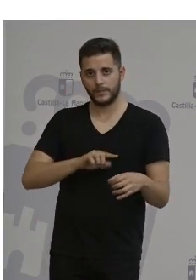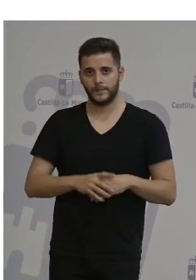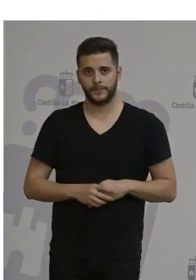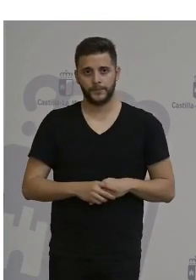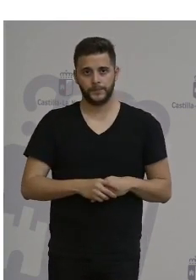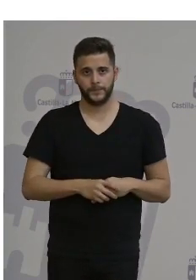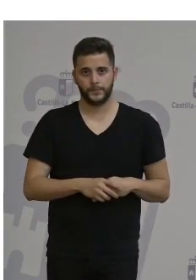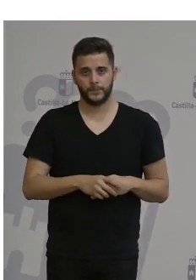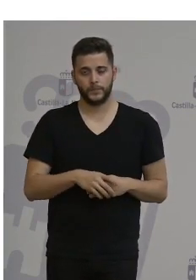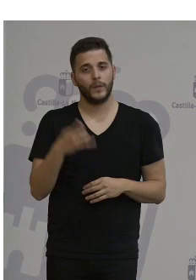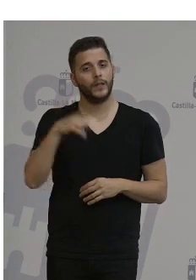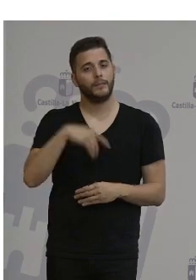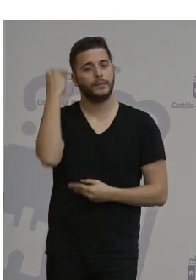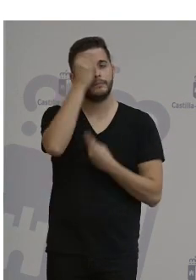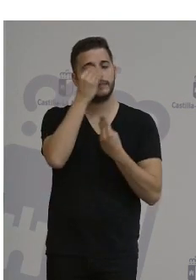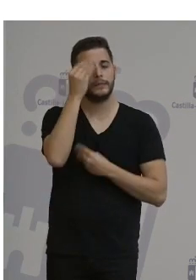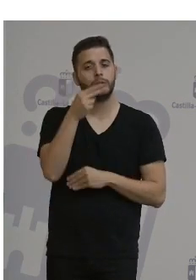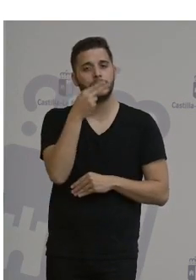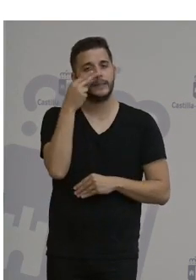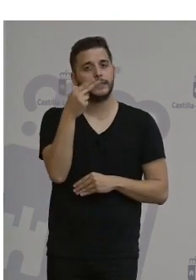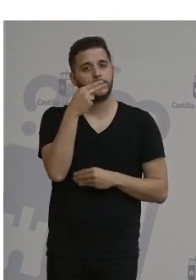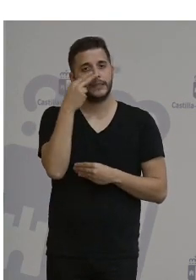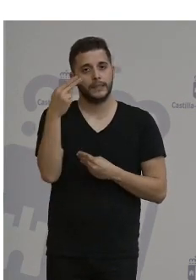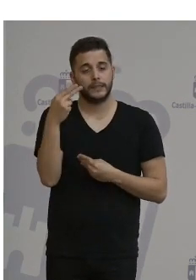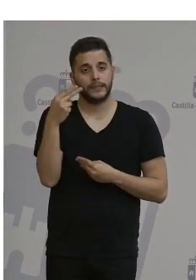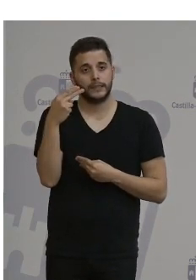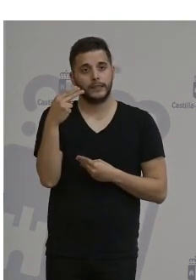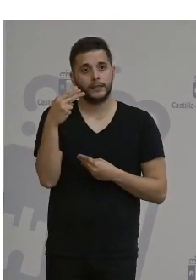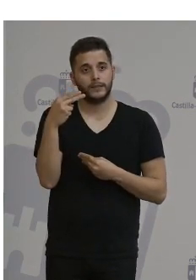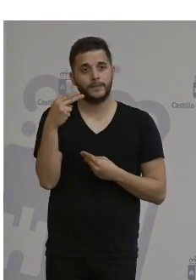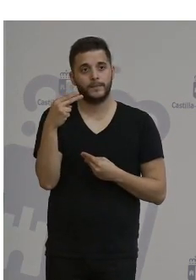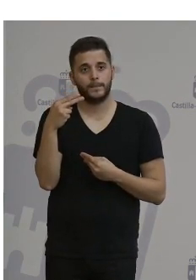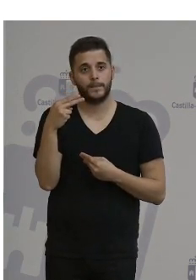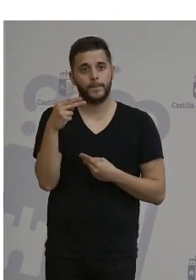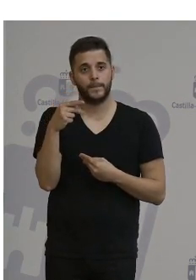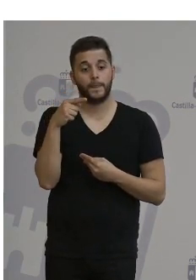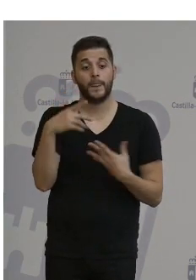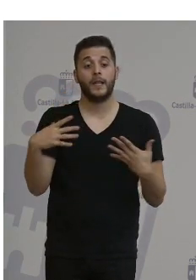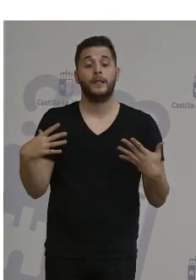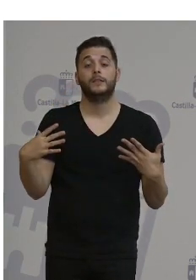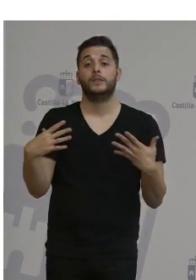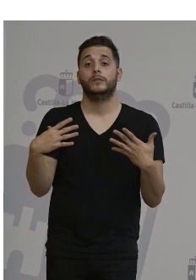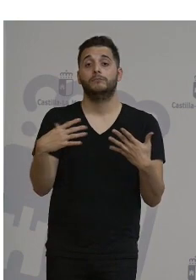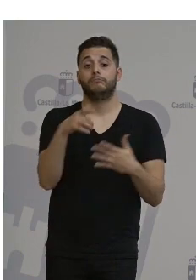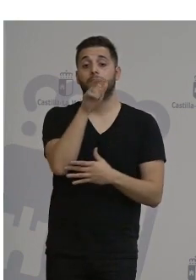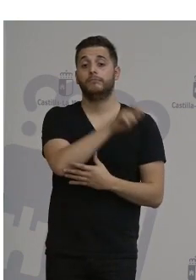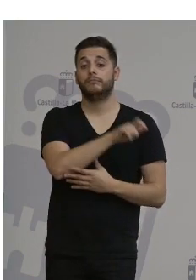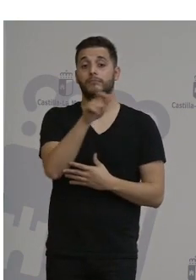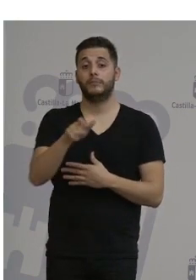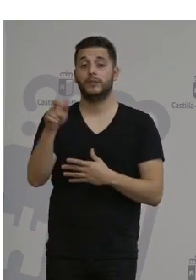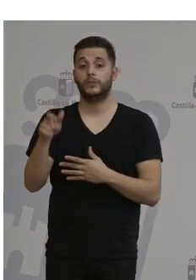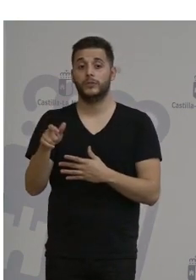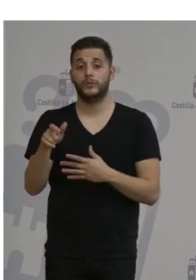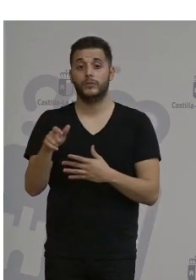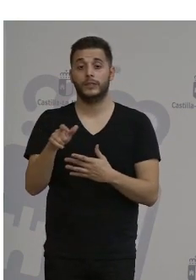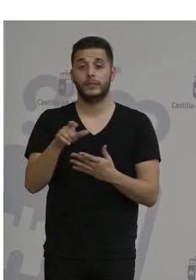También nos parece muy interesante todo el apoyo que se ha prestado a aquellas personas que se han trasladado